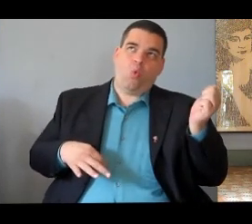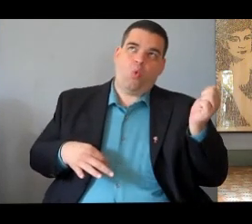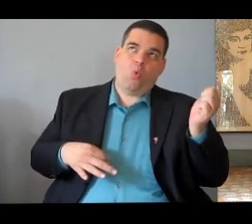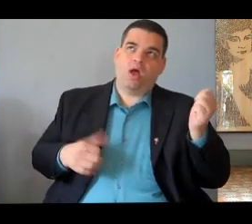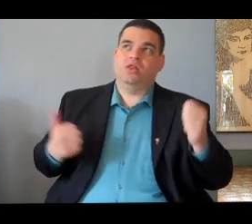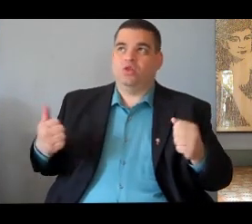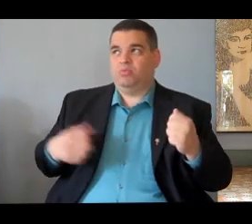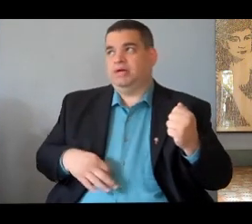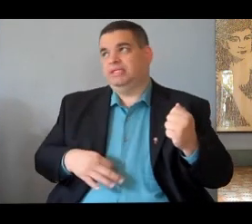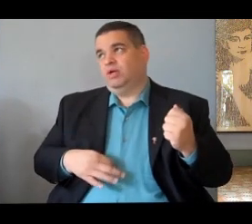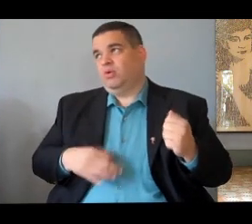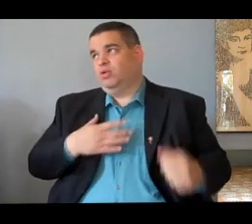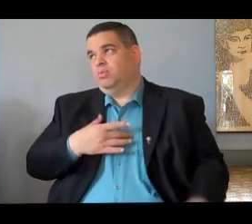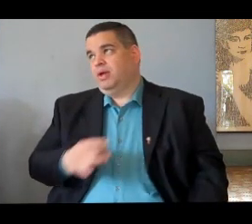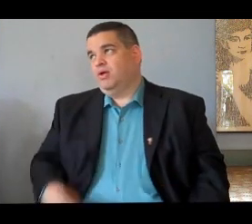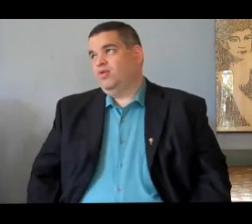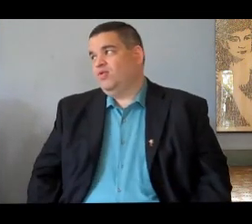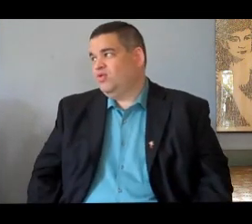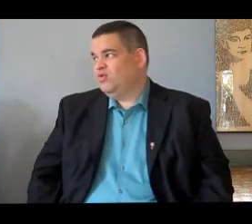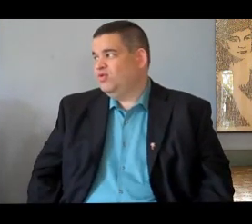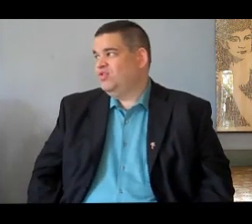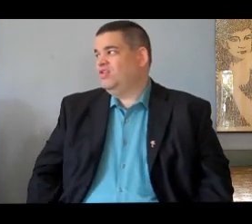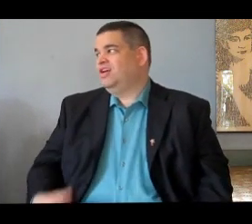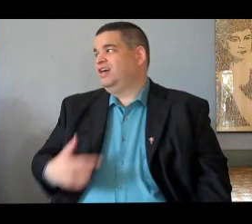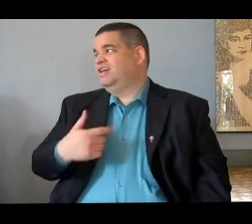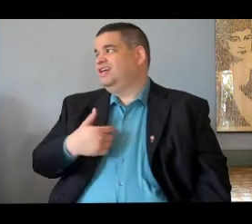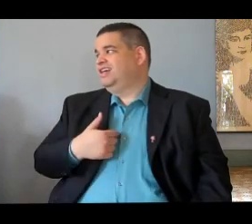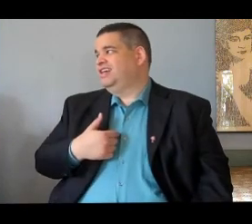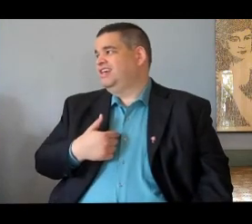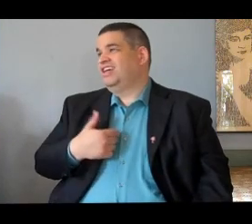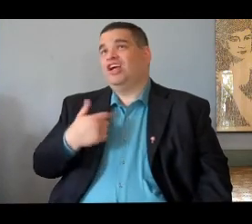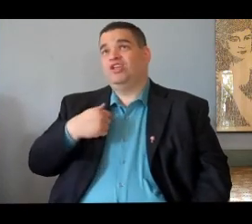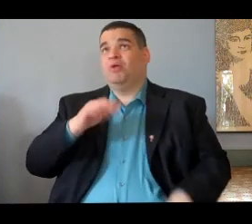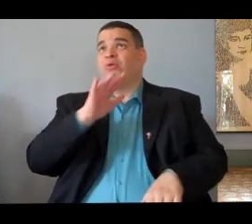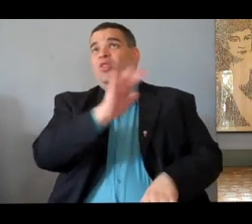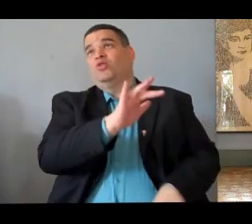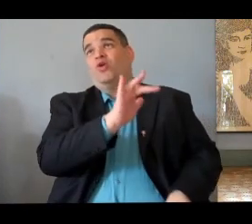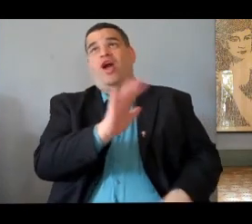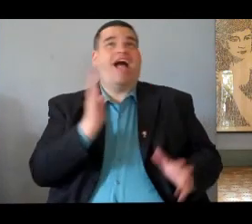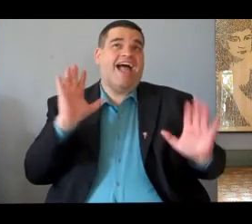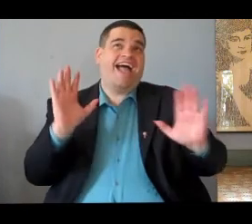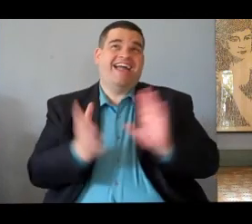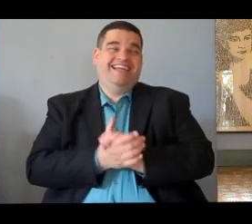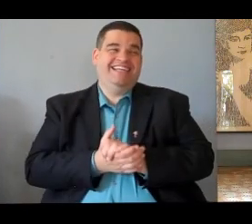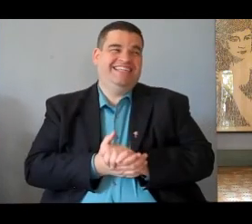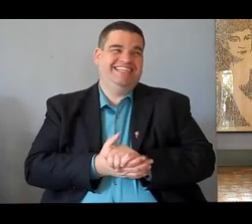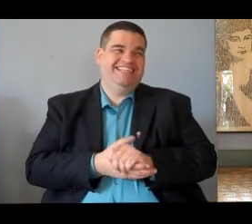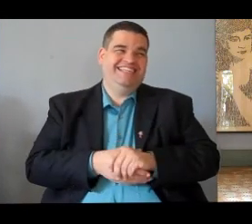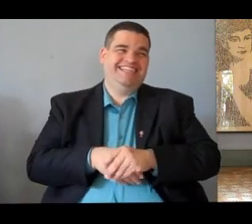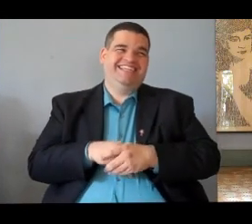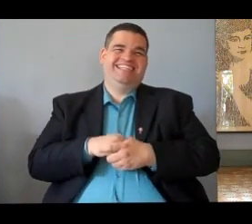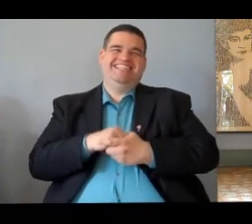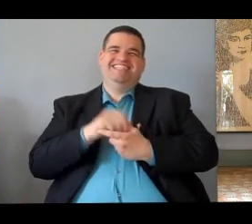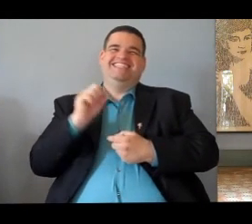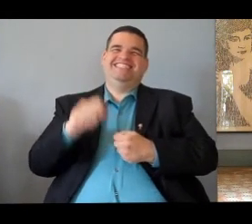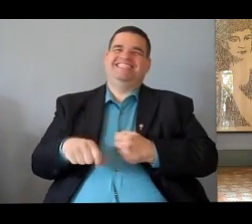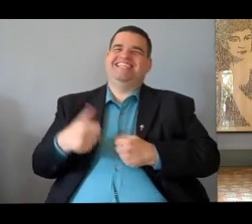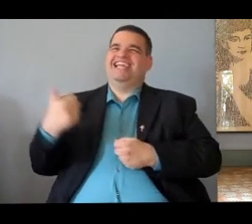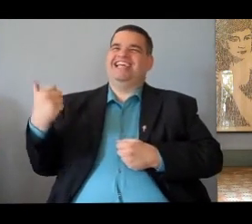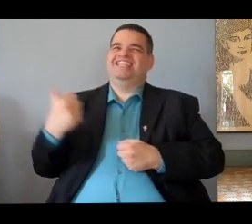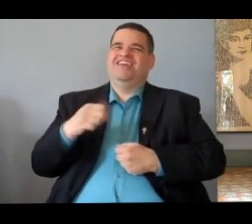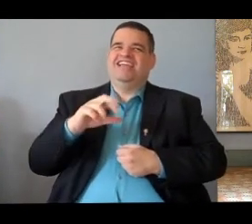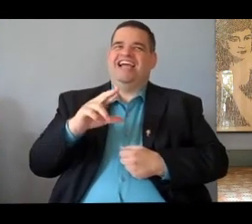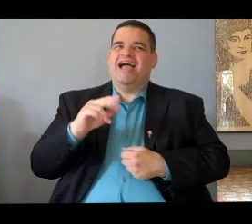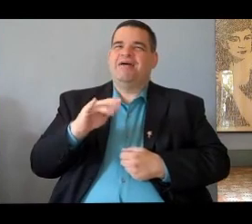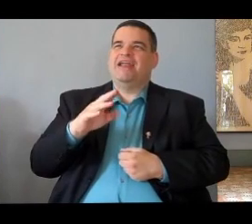ese cuatro me gusta. Tocar cuatro. ¿Y lo quieres tocar? Yo lo puedo tocar. ¿La pieza es de algún artesano, luthier? Sí, esta pieza es de Carmelo